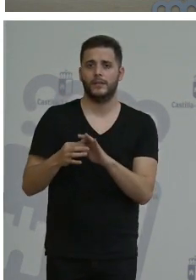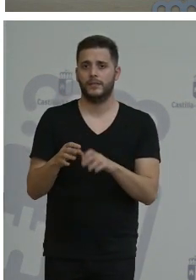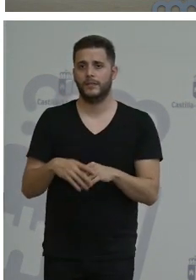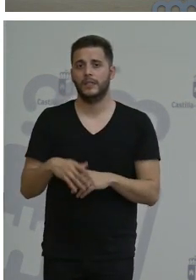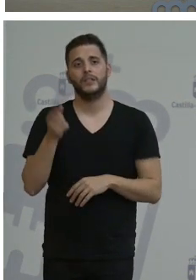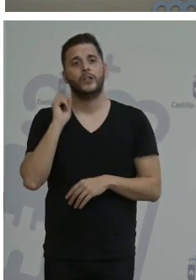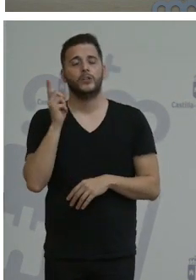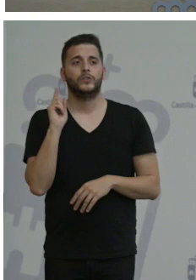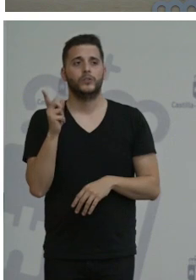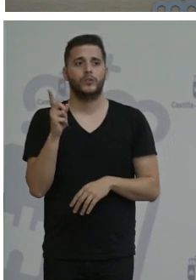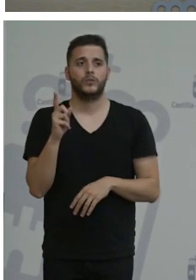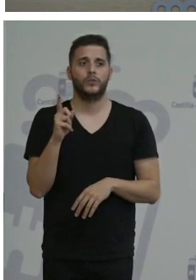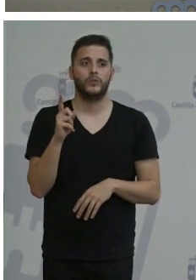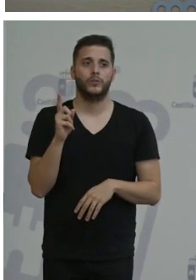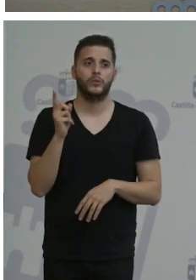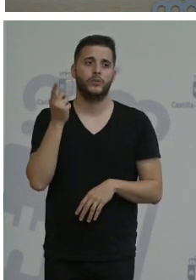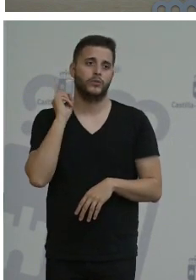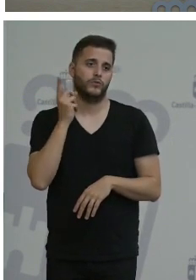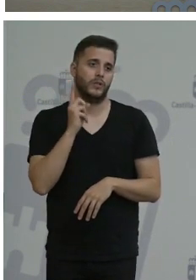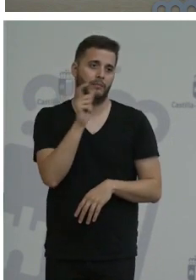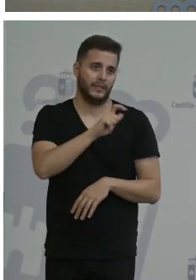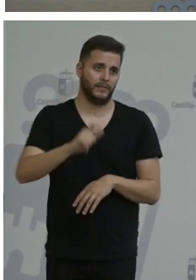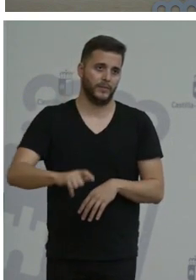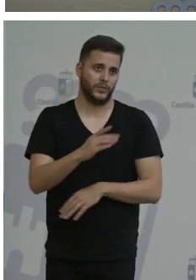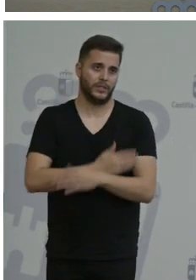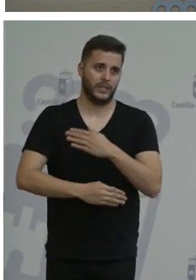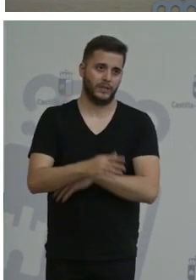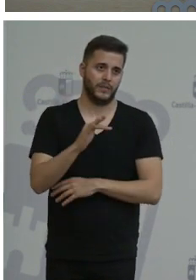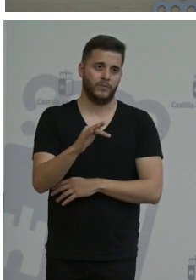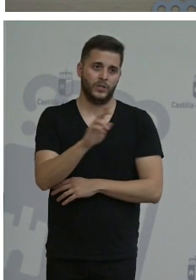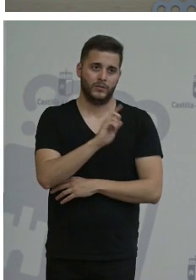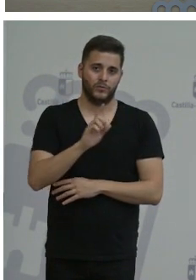que no solamente benefician a las personas con discapacidad, sino a todos.